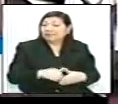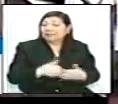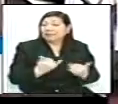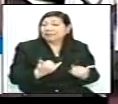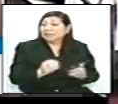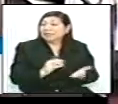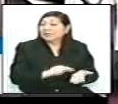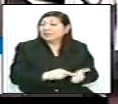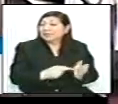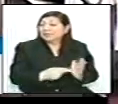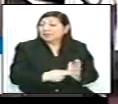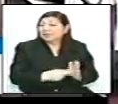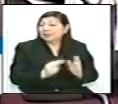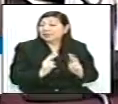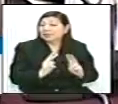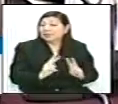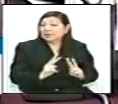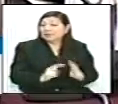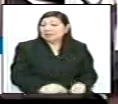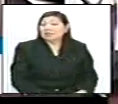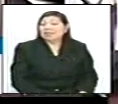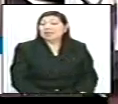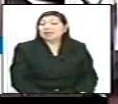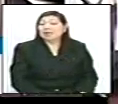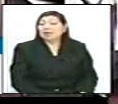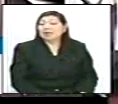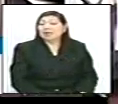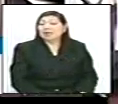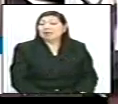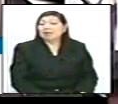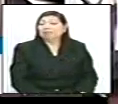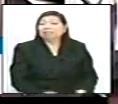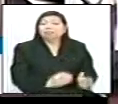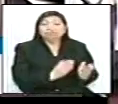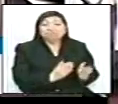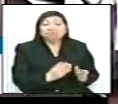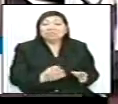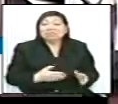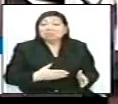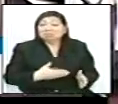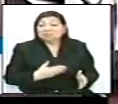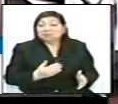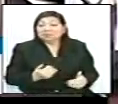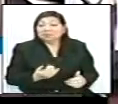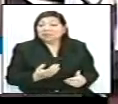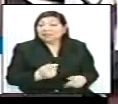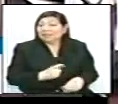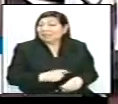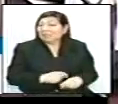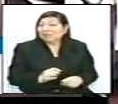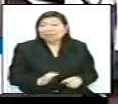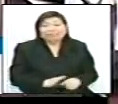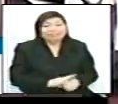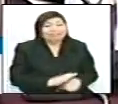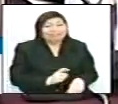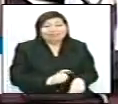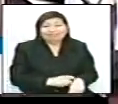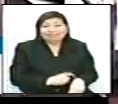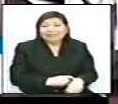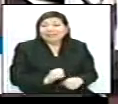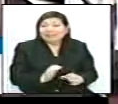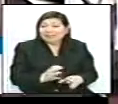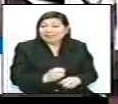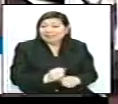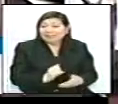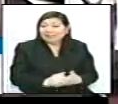y eso implica, como lo veremos ahora al escuchar a los jefes de los organismos electorales, que el tiempo no sobra. Y por tanto hay que